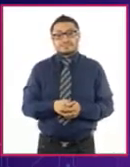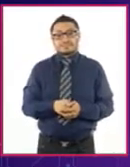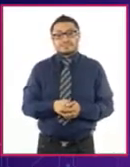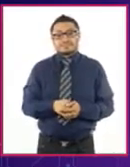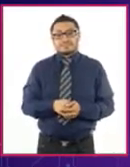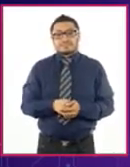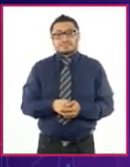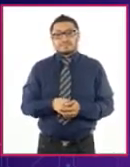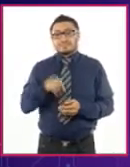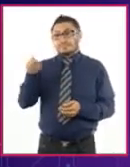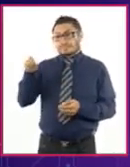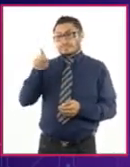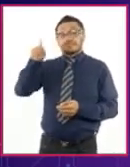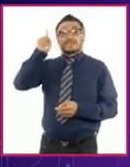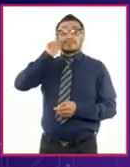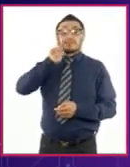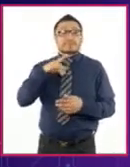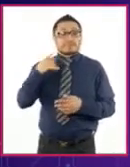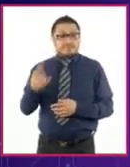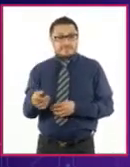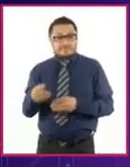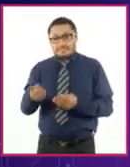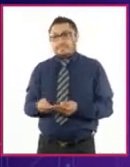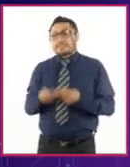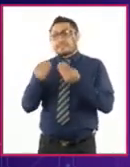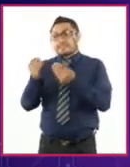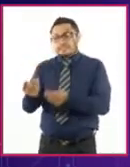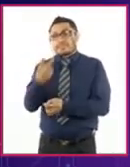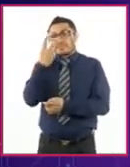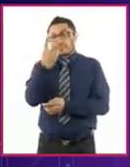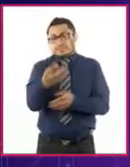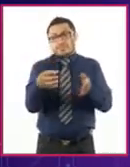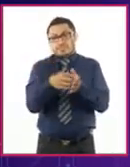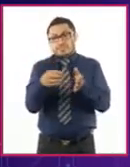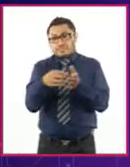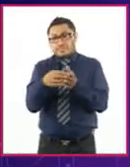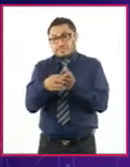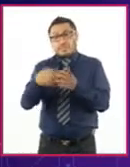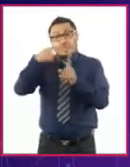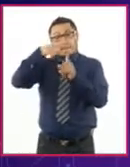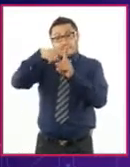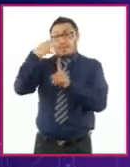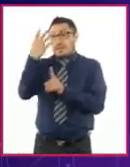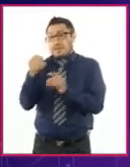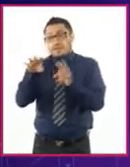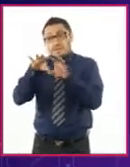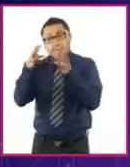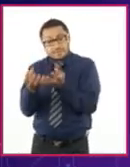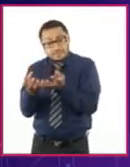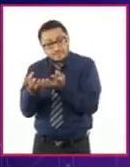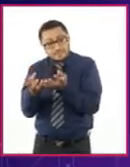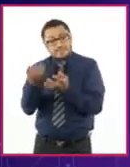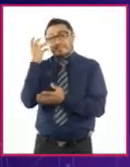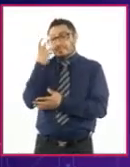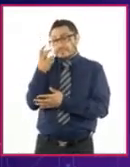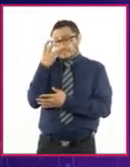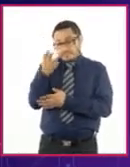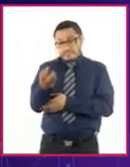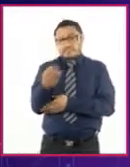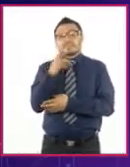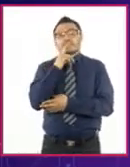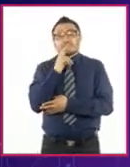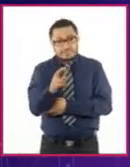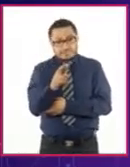En el caso de Claudia, ella recibió 2 cajas y 9 pelotas sueltas. Por ello se resuelve la